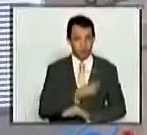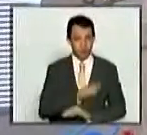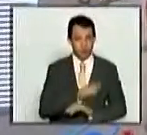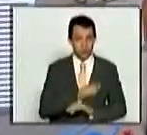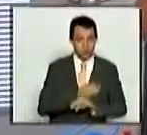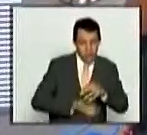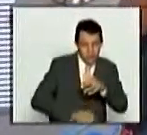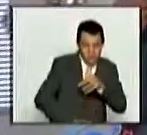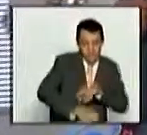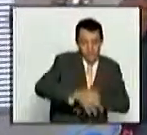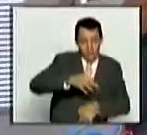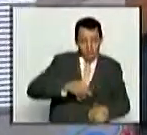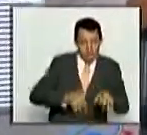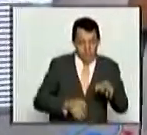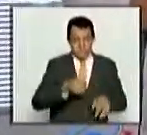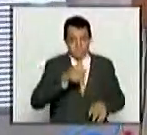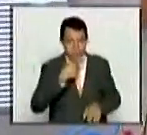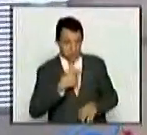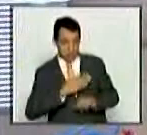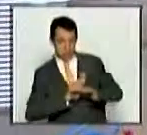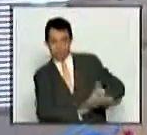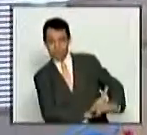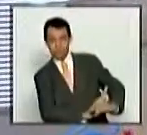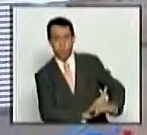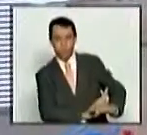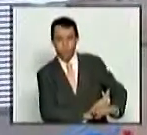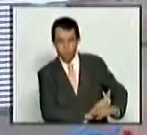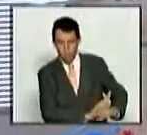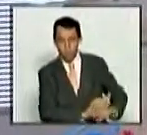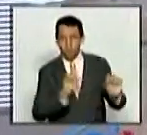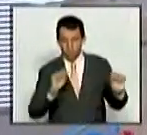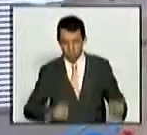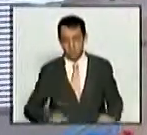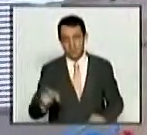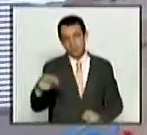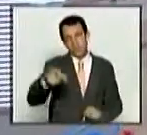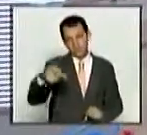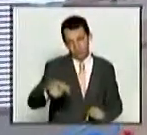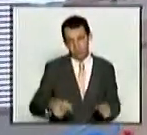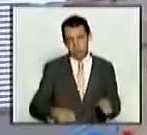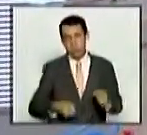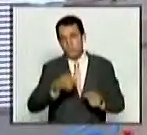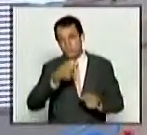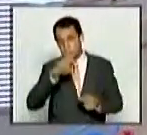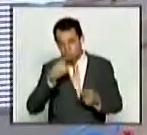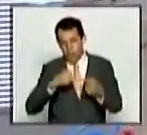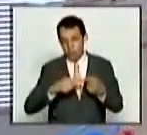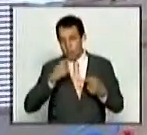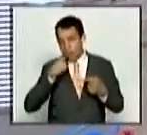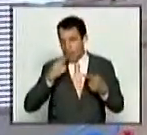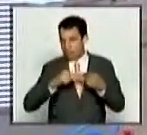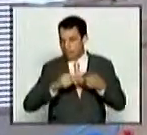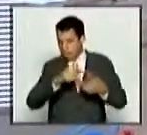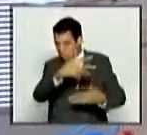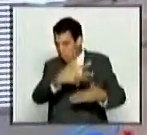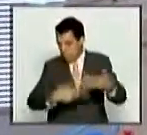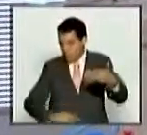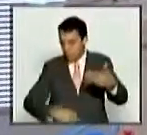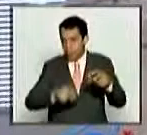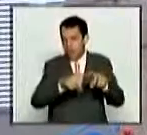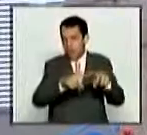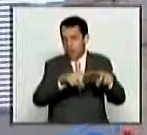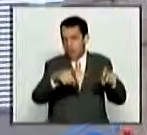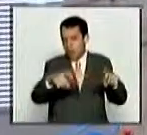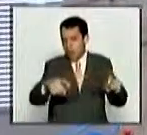utilicemos medicamentos, quiero dejar eso claro. Cuando el paciente necesita su prednisolona, su metotrexate, su ácido